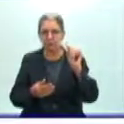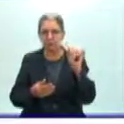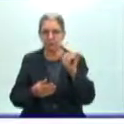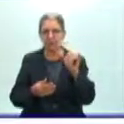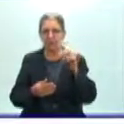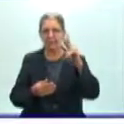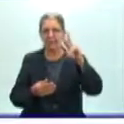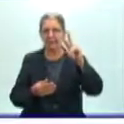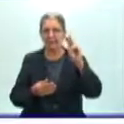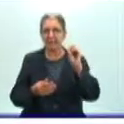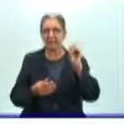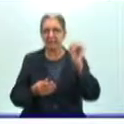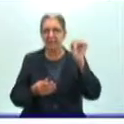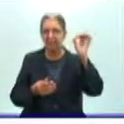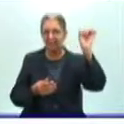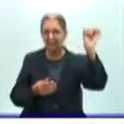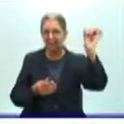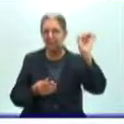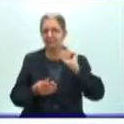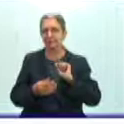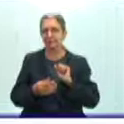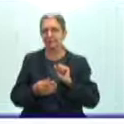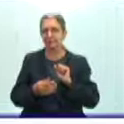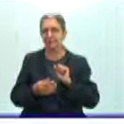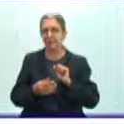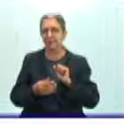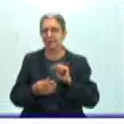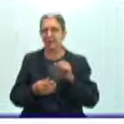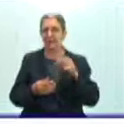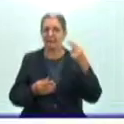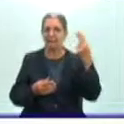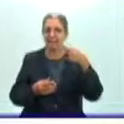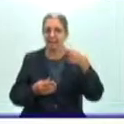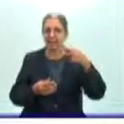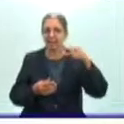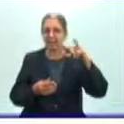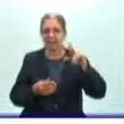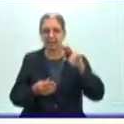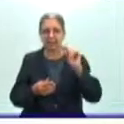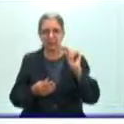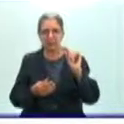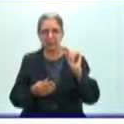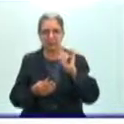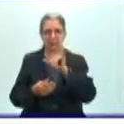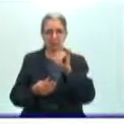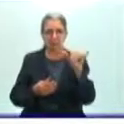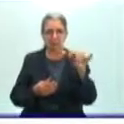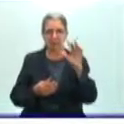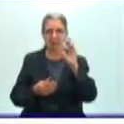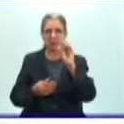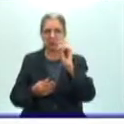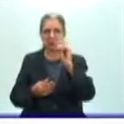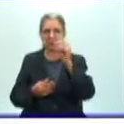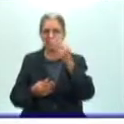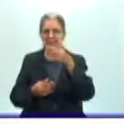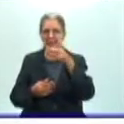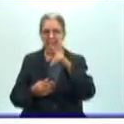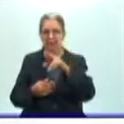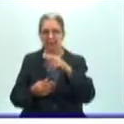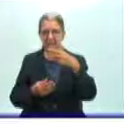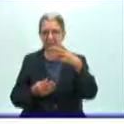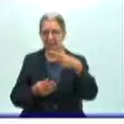grados y como el ángulo PRQ es igual al ángulo OPR, entonces el